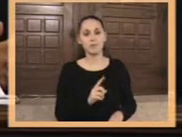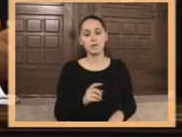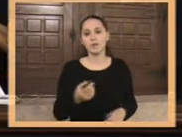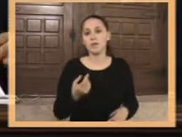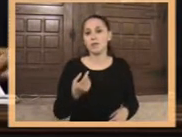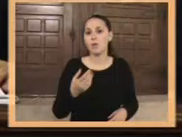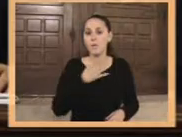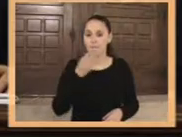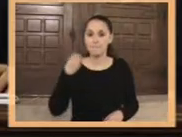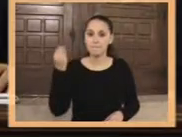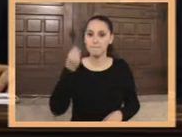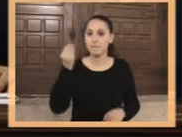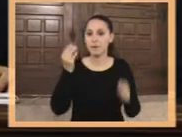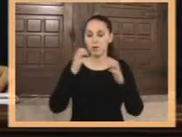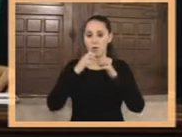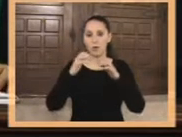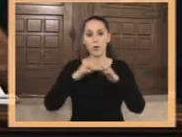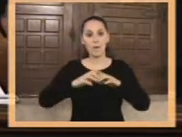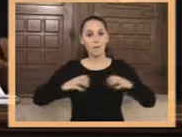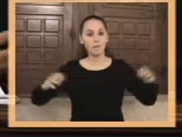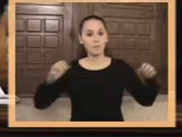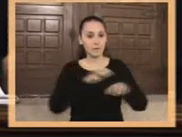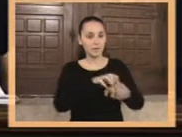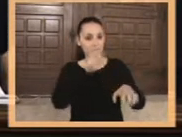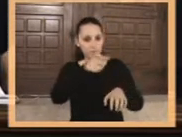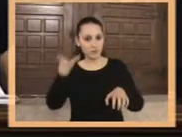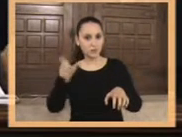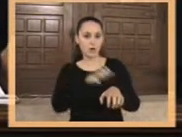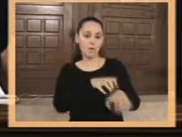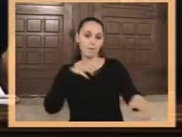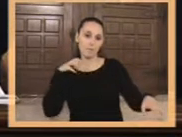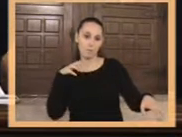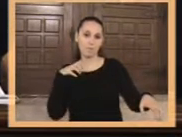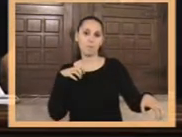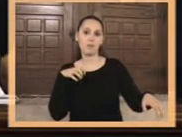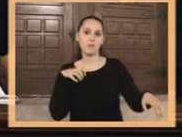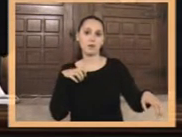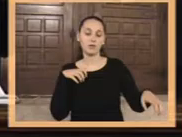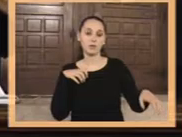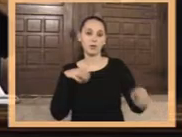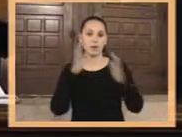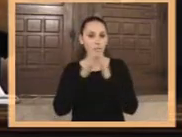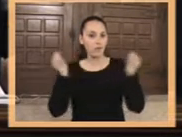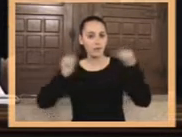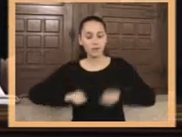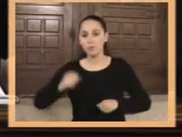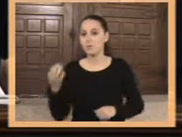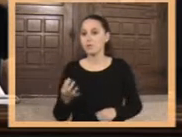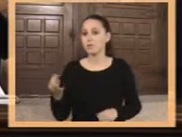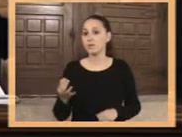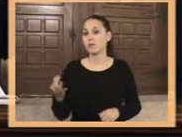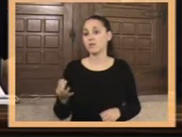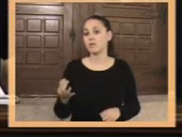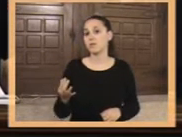ley que está muy por encima de eso. Nosotros, evidentemente, no podemos decir que no a un ingreso muy determinado. Y yo creo que decir esto,